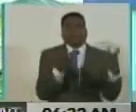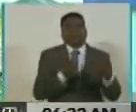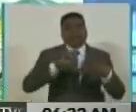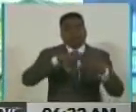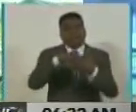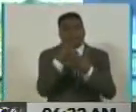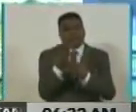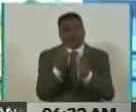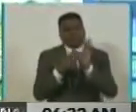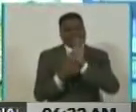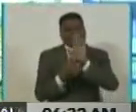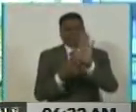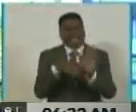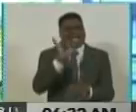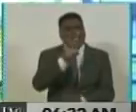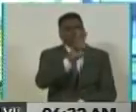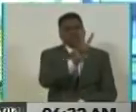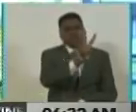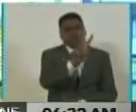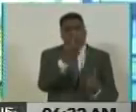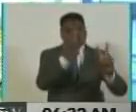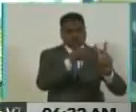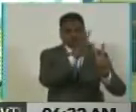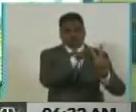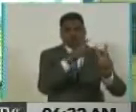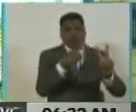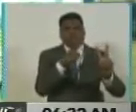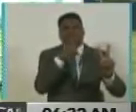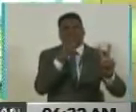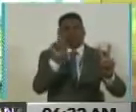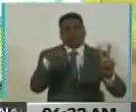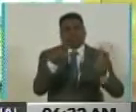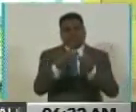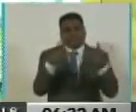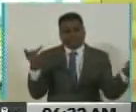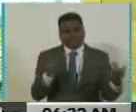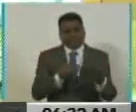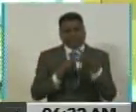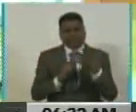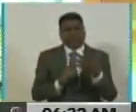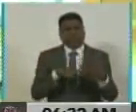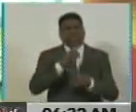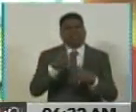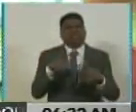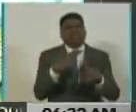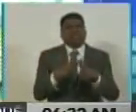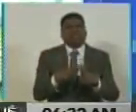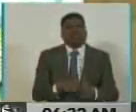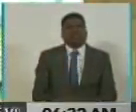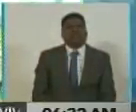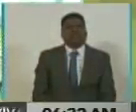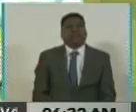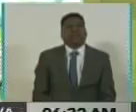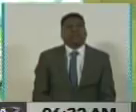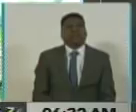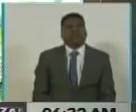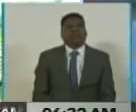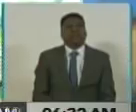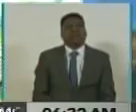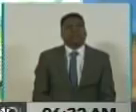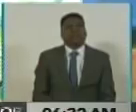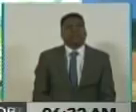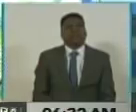de hoy. Hay dos observaciones. Me gustaría hacerte dos preguntas. En principio con el Diario Nacional y luego con el Diario 2001. De dos temas que tienen que ver con el diálogo, porque uno es de los mediadores y otro